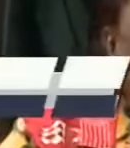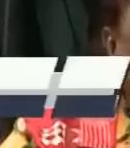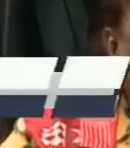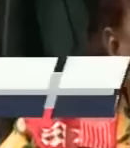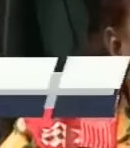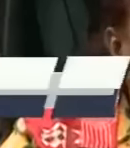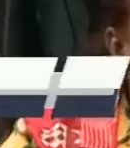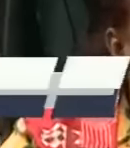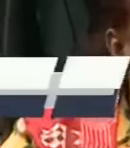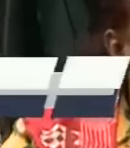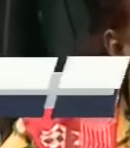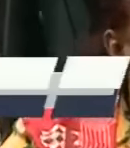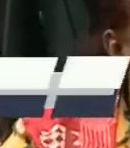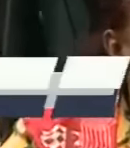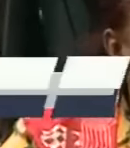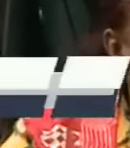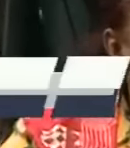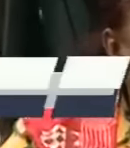de